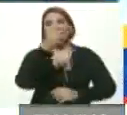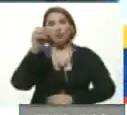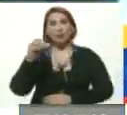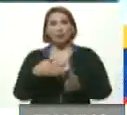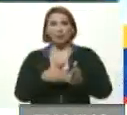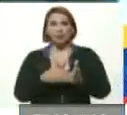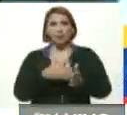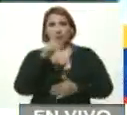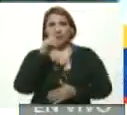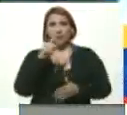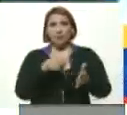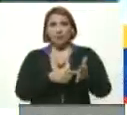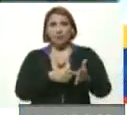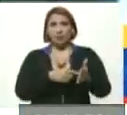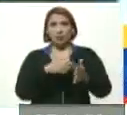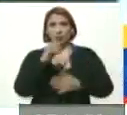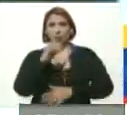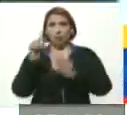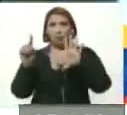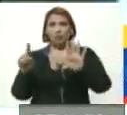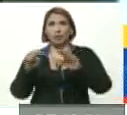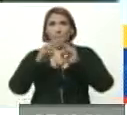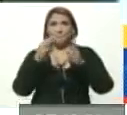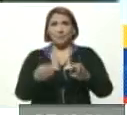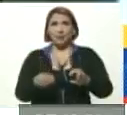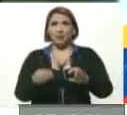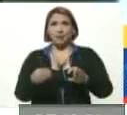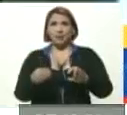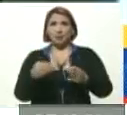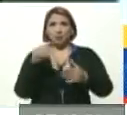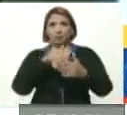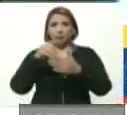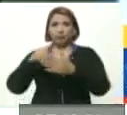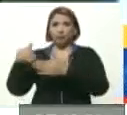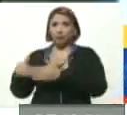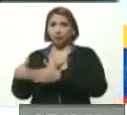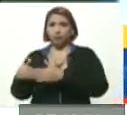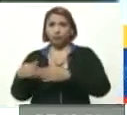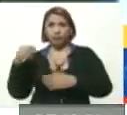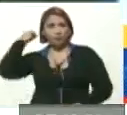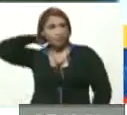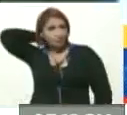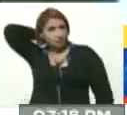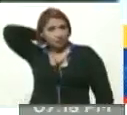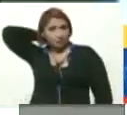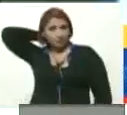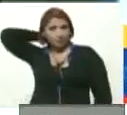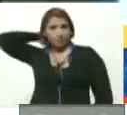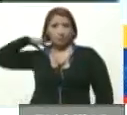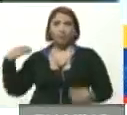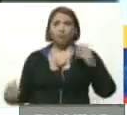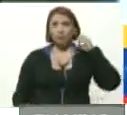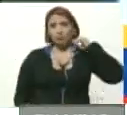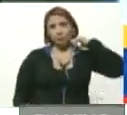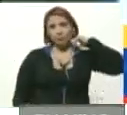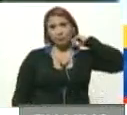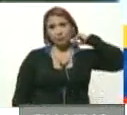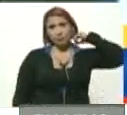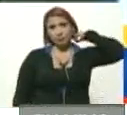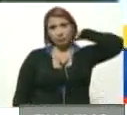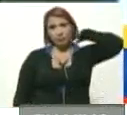30.106 mesas electorales, ¿verdad? 30.106 mesas electorales.